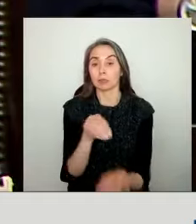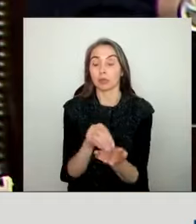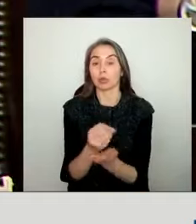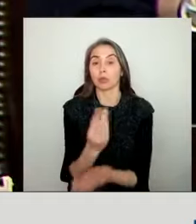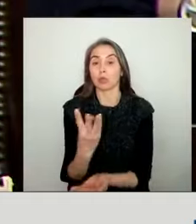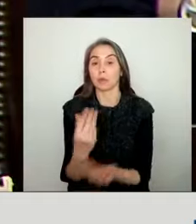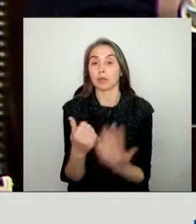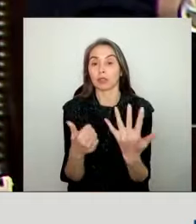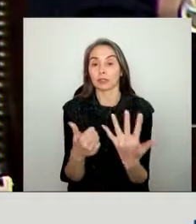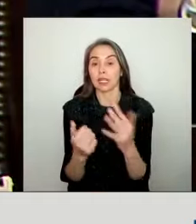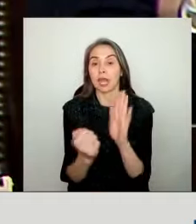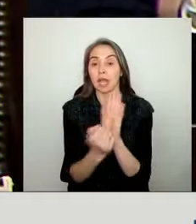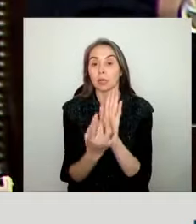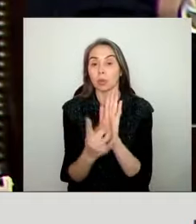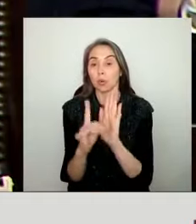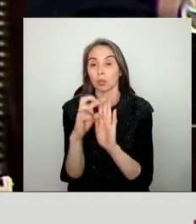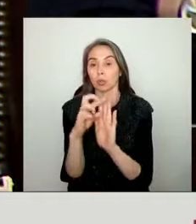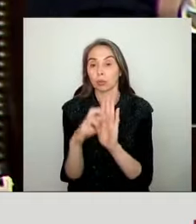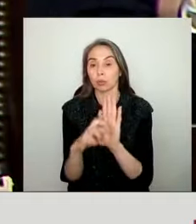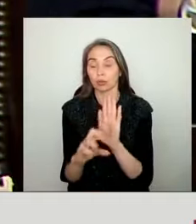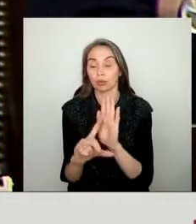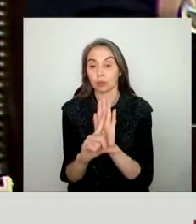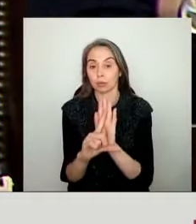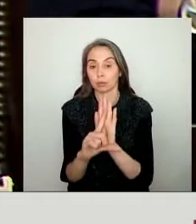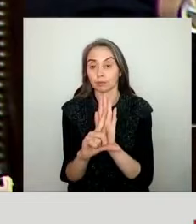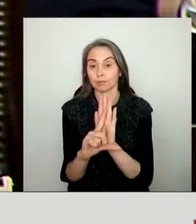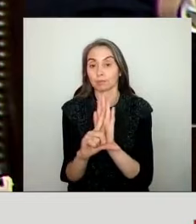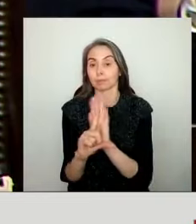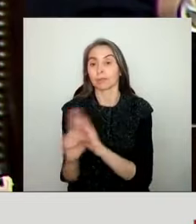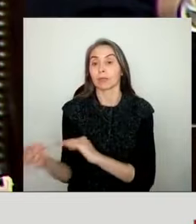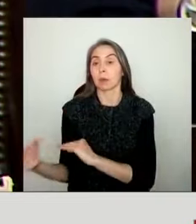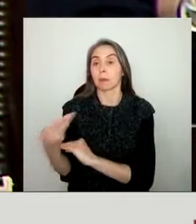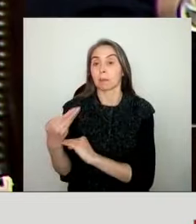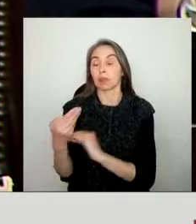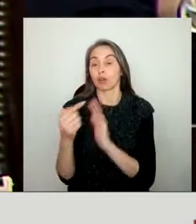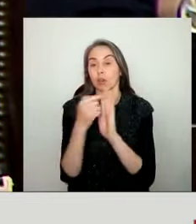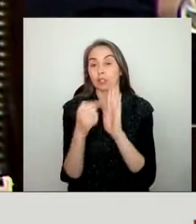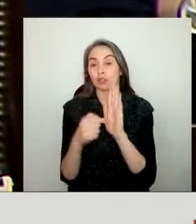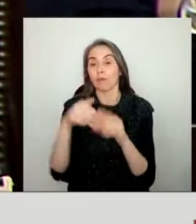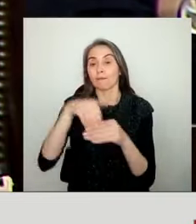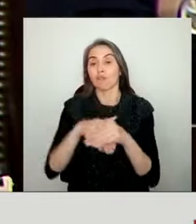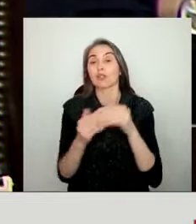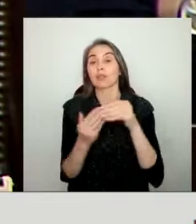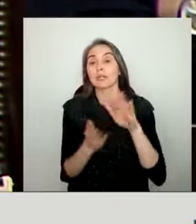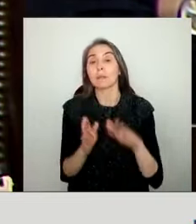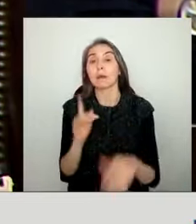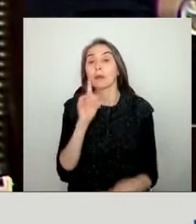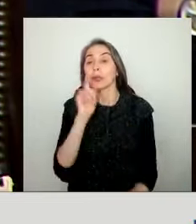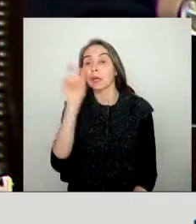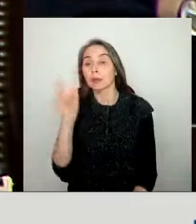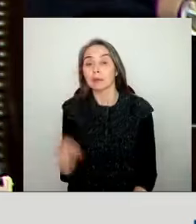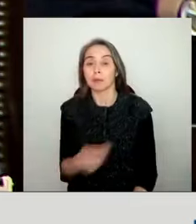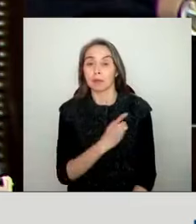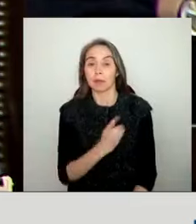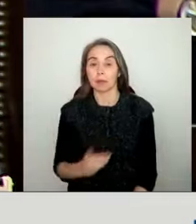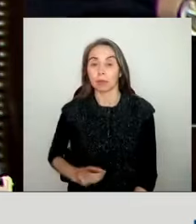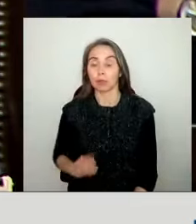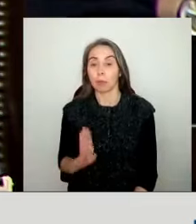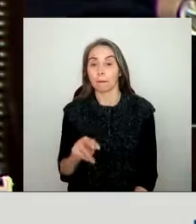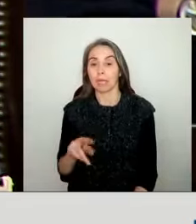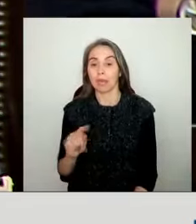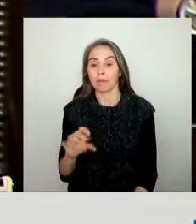del artículo único del proyecto cuya votación separada ha sido solicitada por los diputados Gustavo Benavente y Benjamín